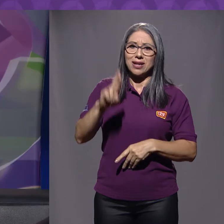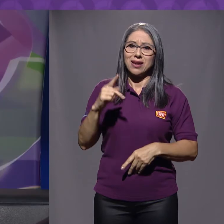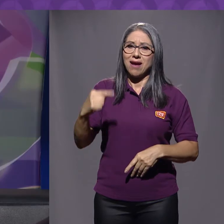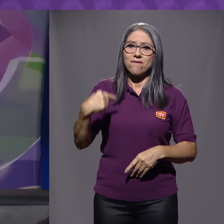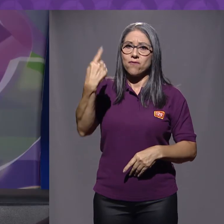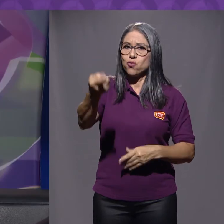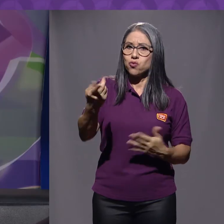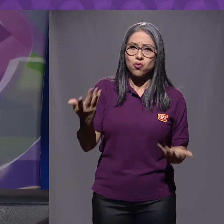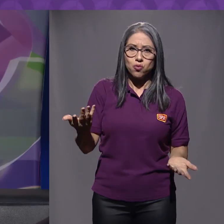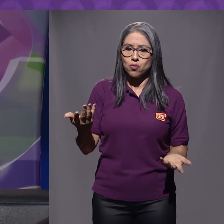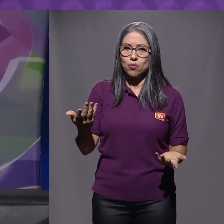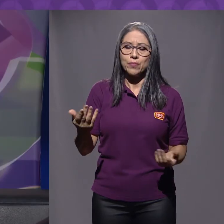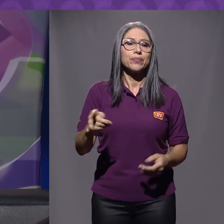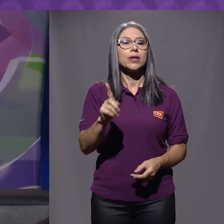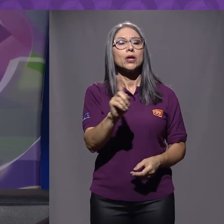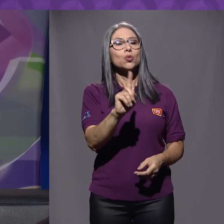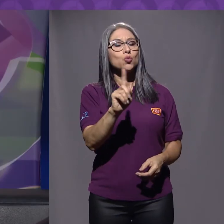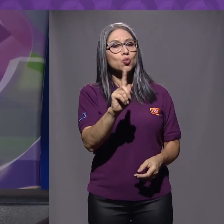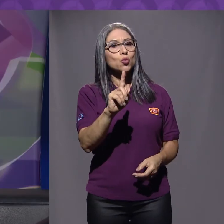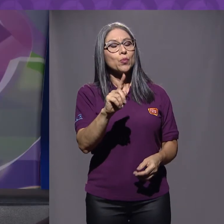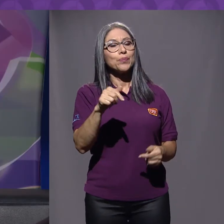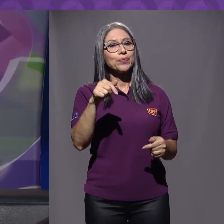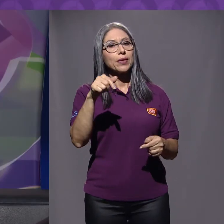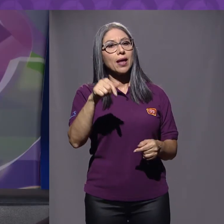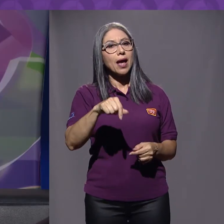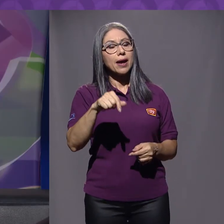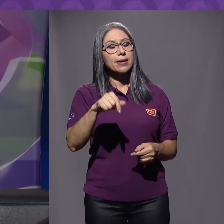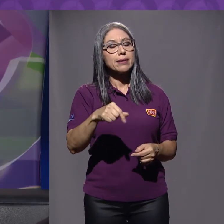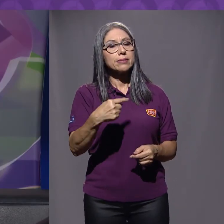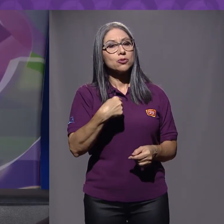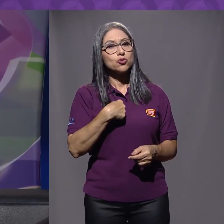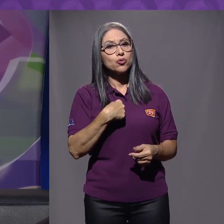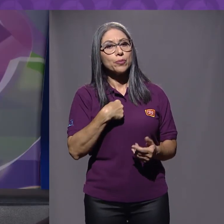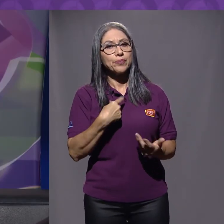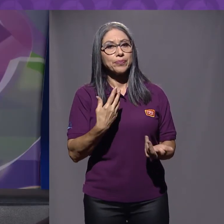Por supuesto, no. Yo definitivamente aquí,